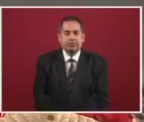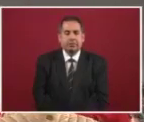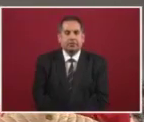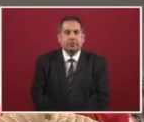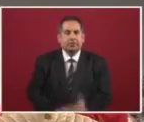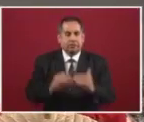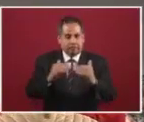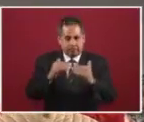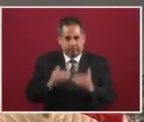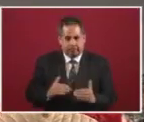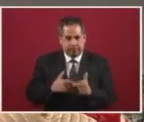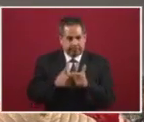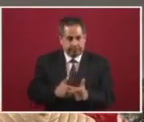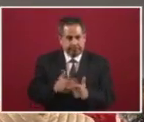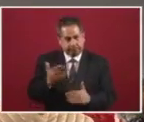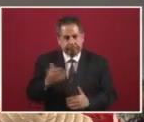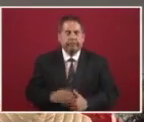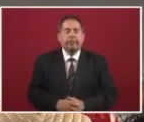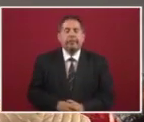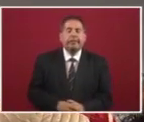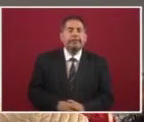continuamos.